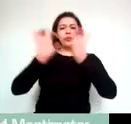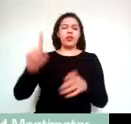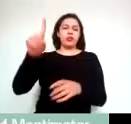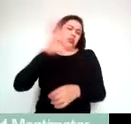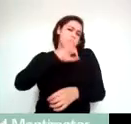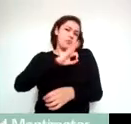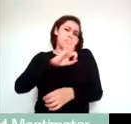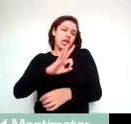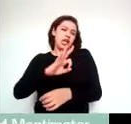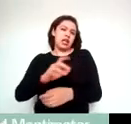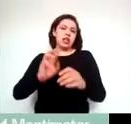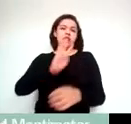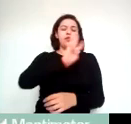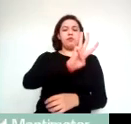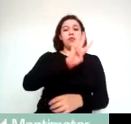la página